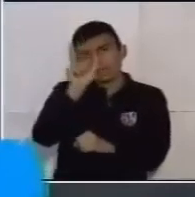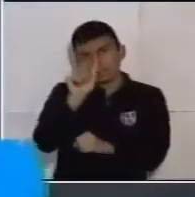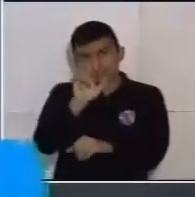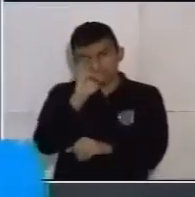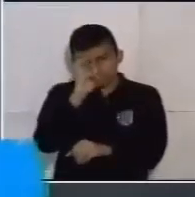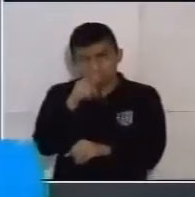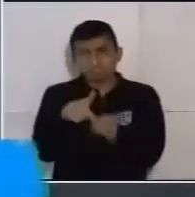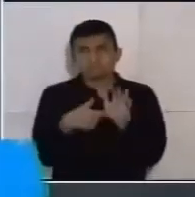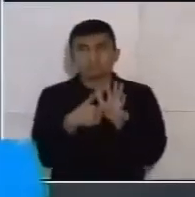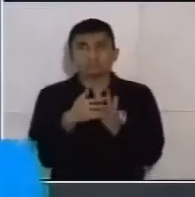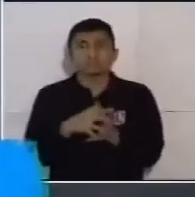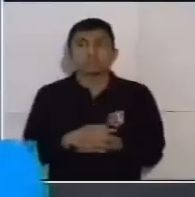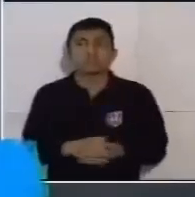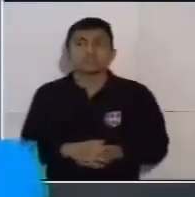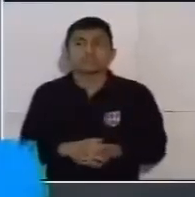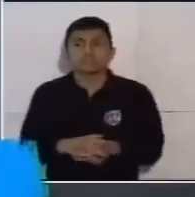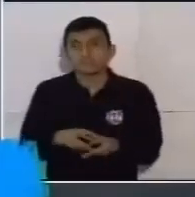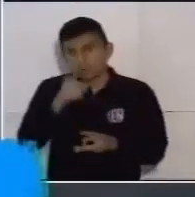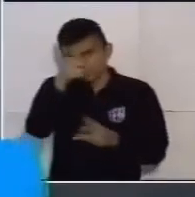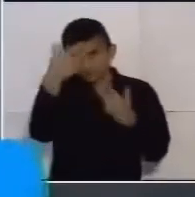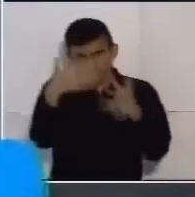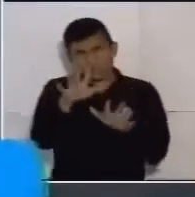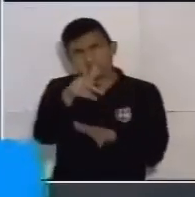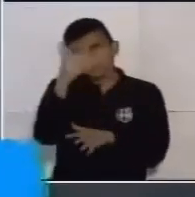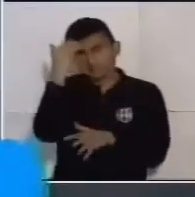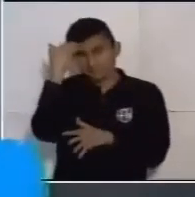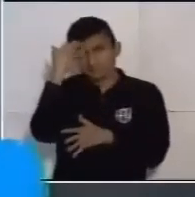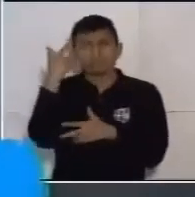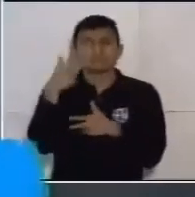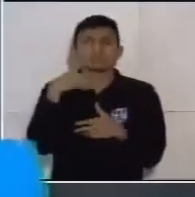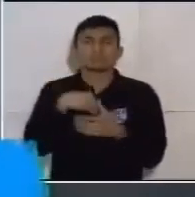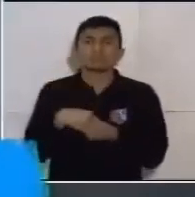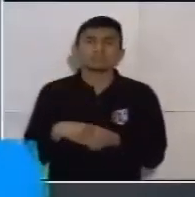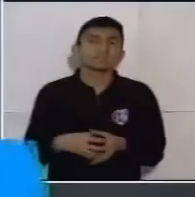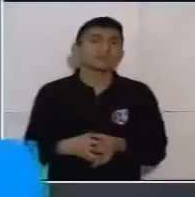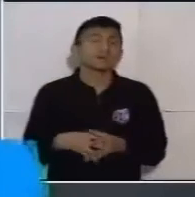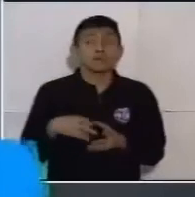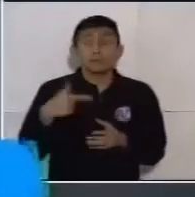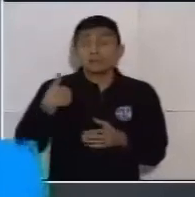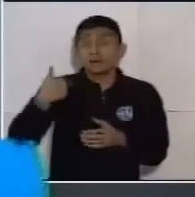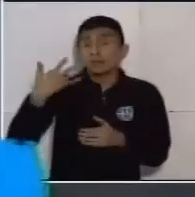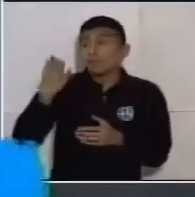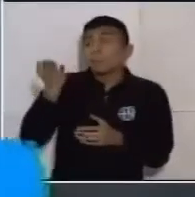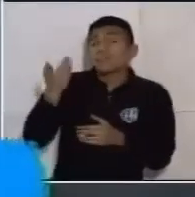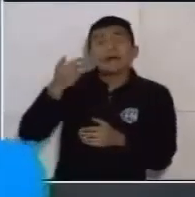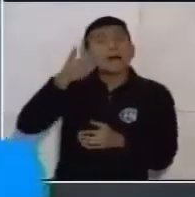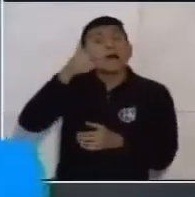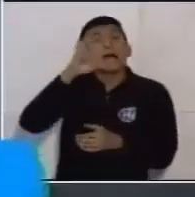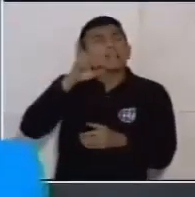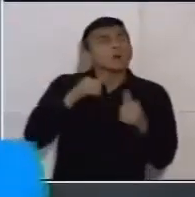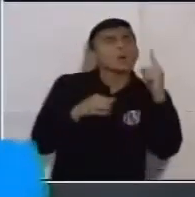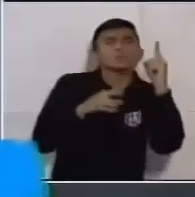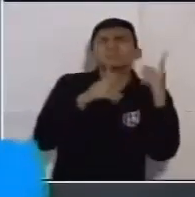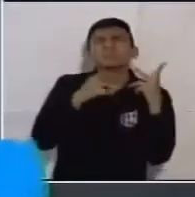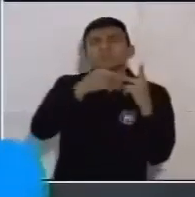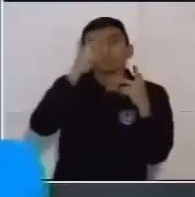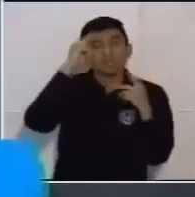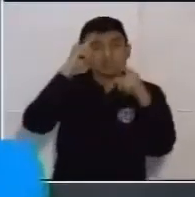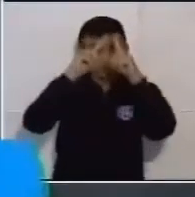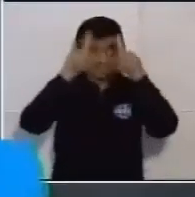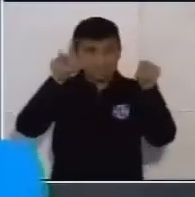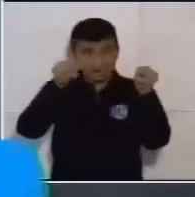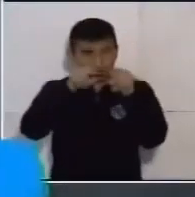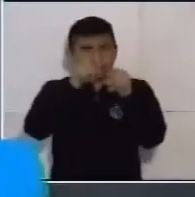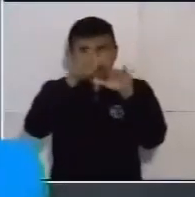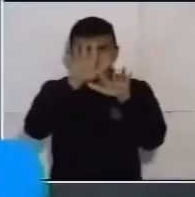¿Sí? Y ya sabemos cada una de ellas, ¿sí? Si me piden el área 1, ¿qué era? Un triángulo. Entonces